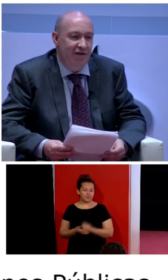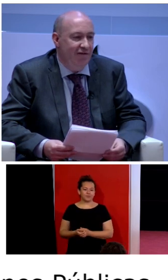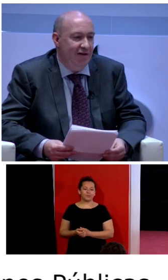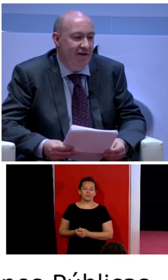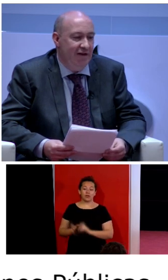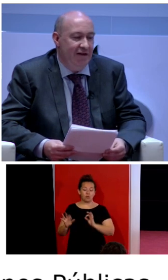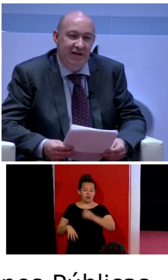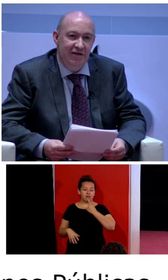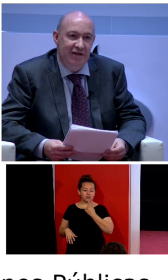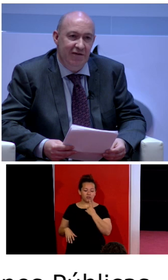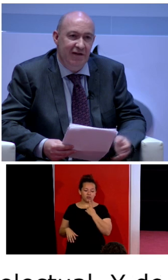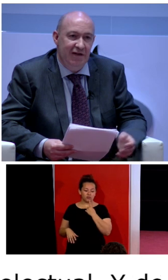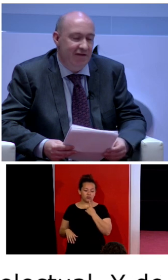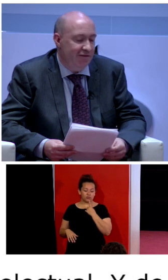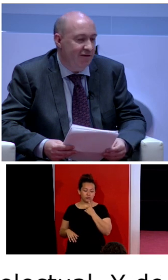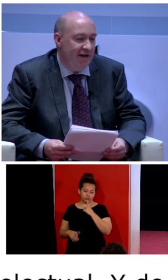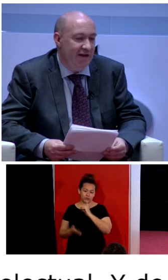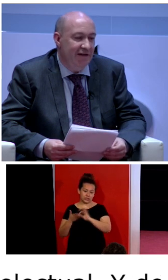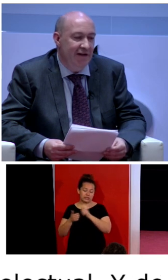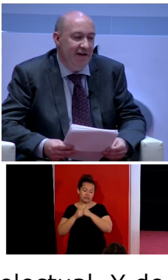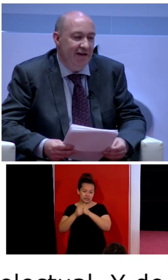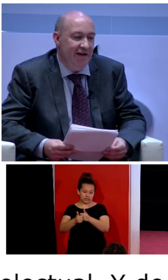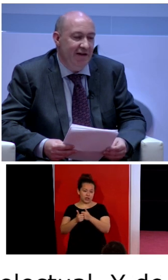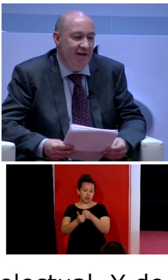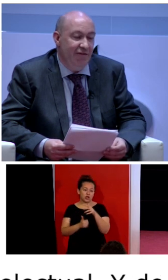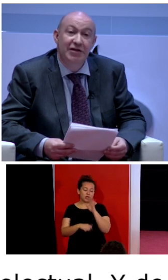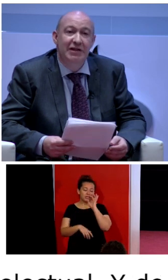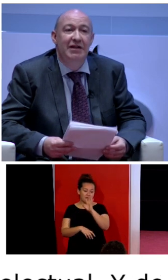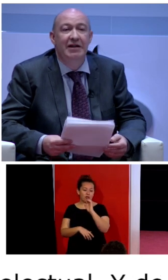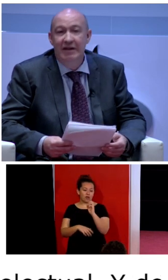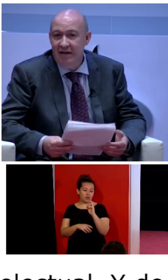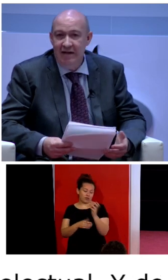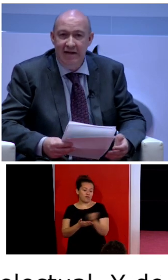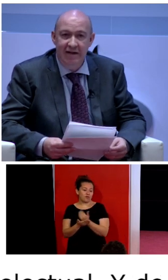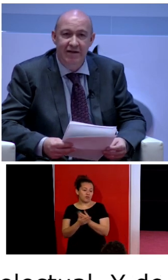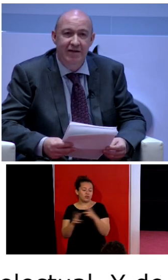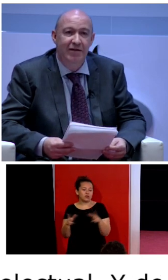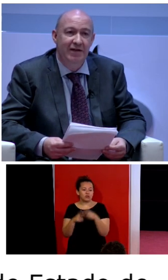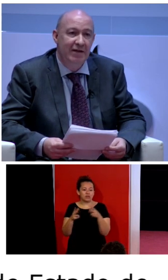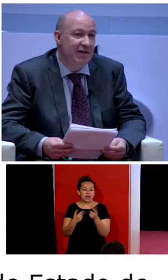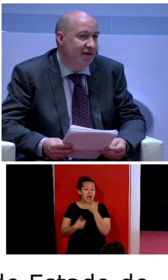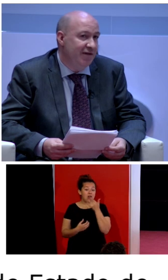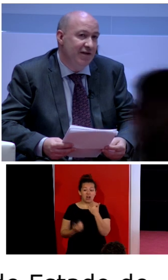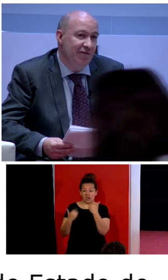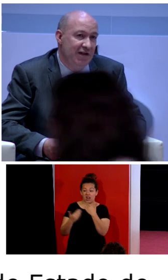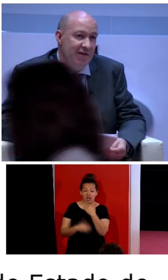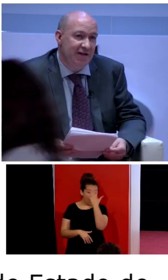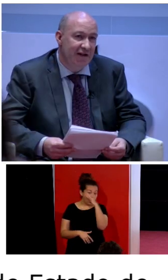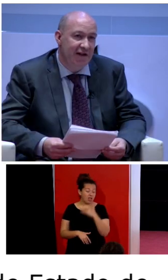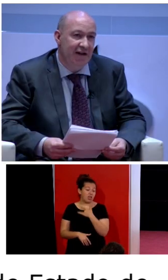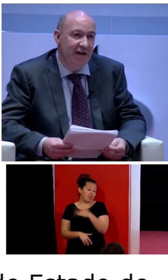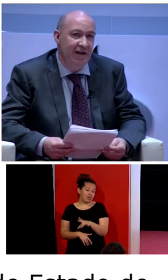como ha dicho la secretaria de Estado de Asuntos Sociales, no se trata de regalar nada a nadie, sino de hacer administraciones